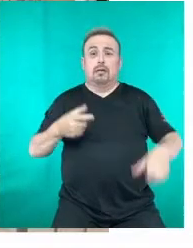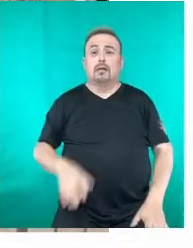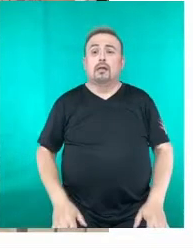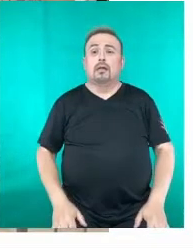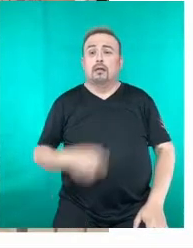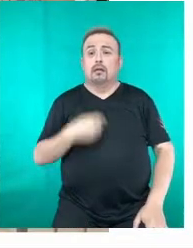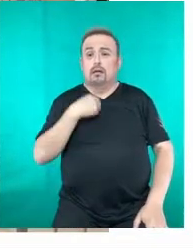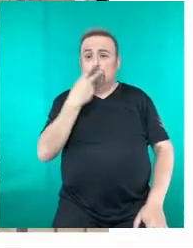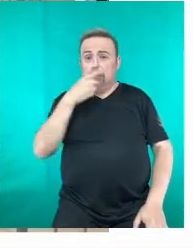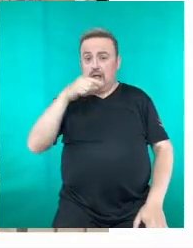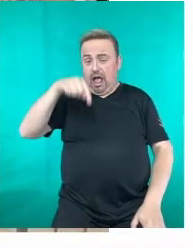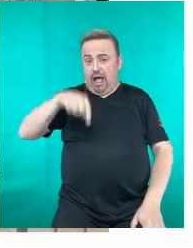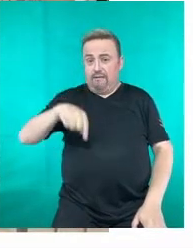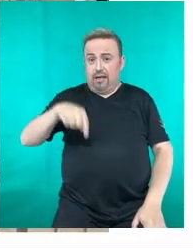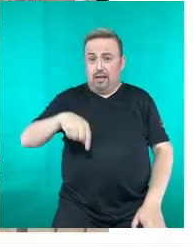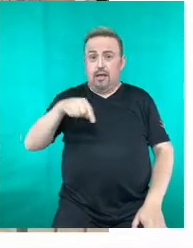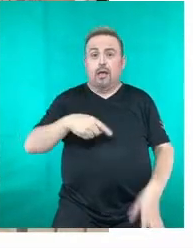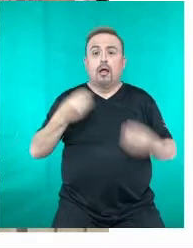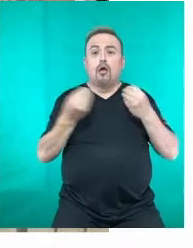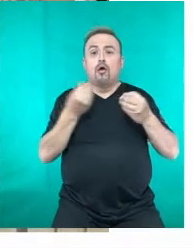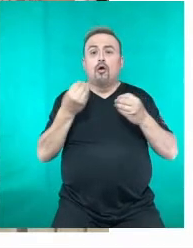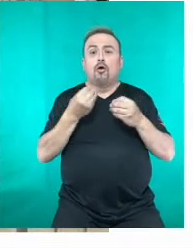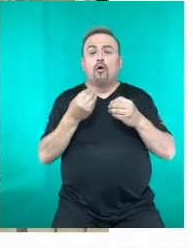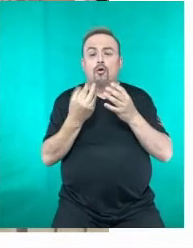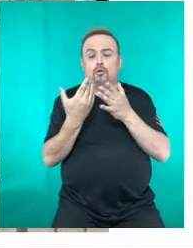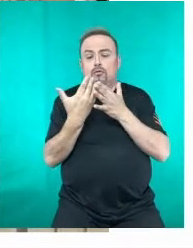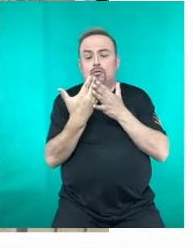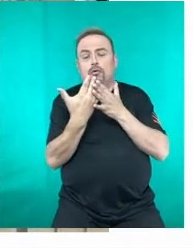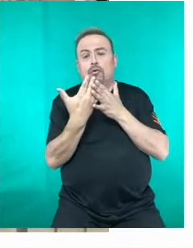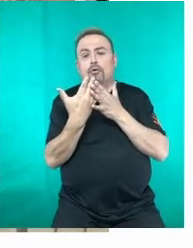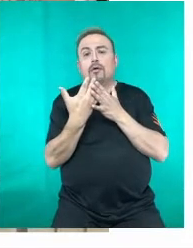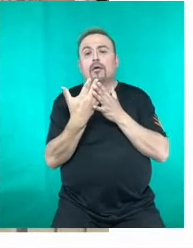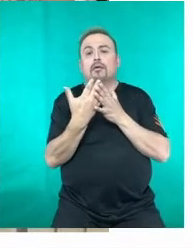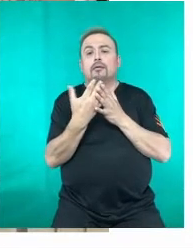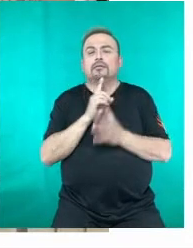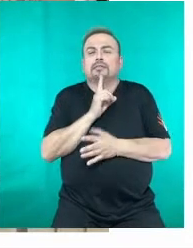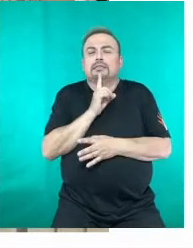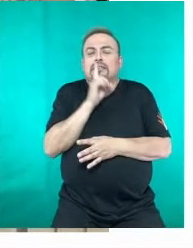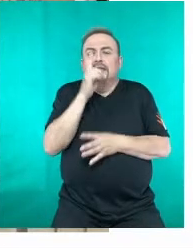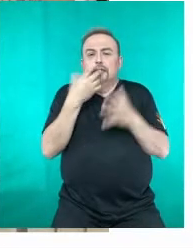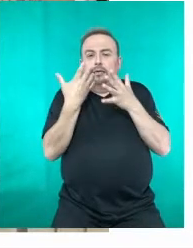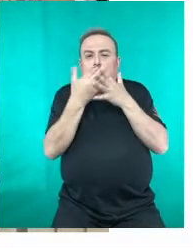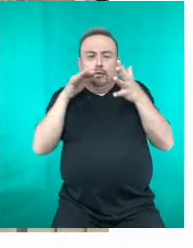ver cómo son las membranas de microfiltración o ultrafiltración.